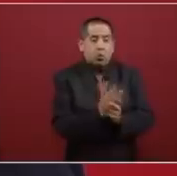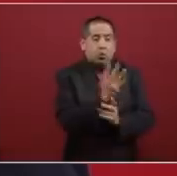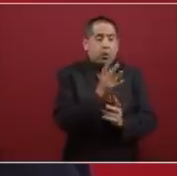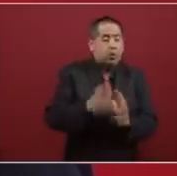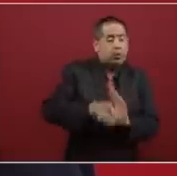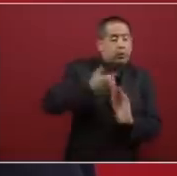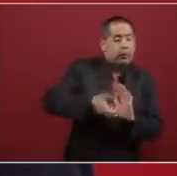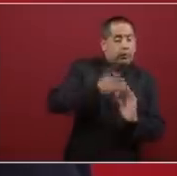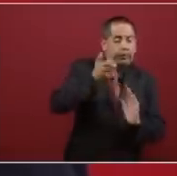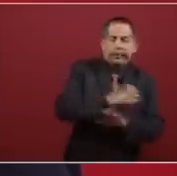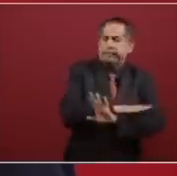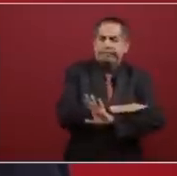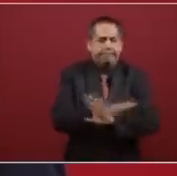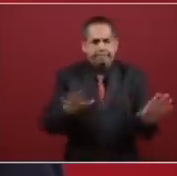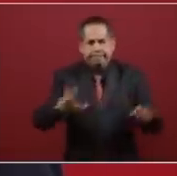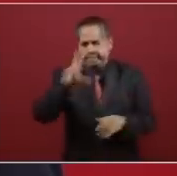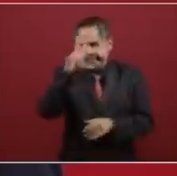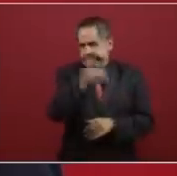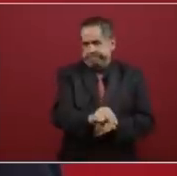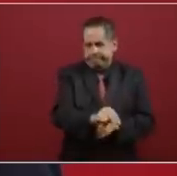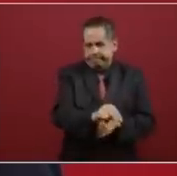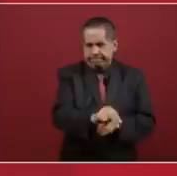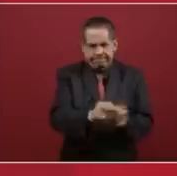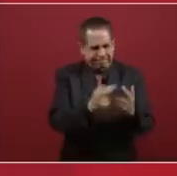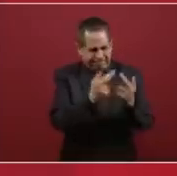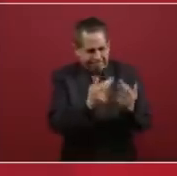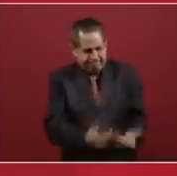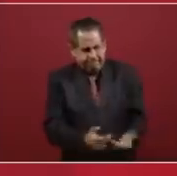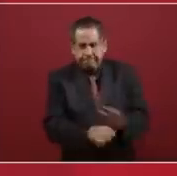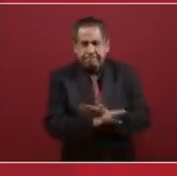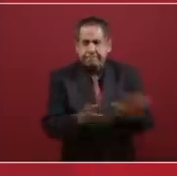medio ambiente, cuidado del agua, sobre todo.